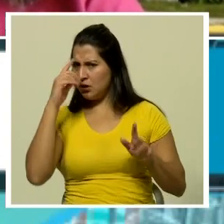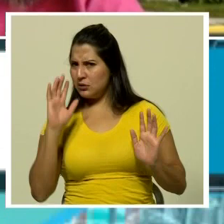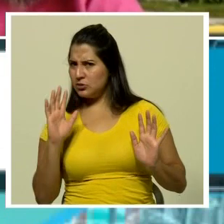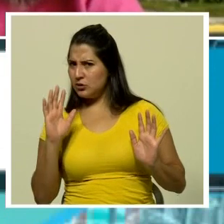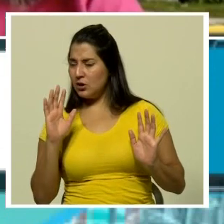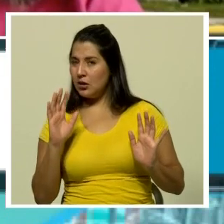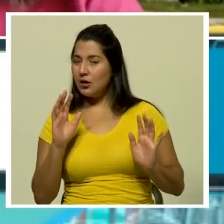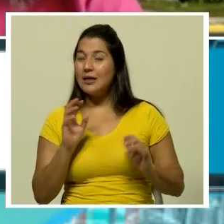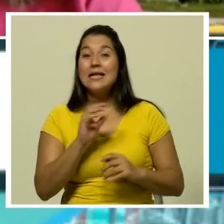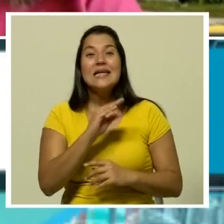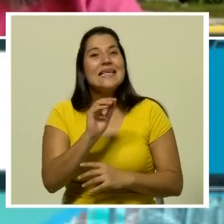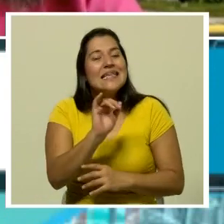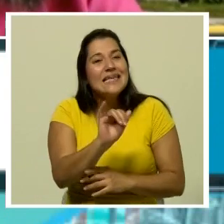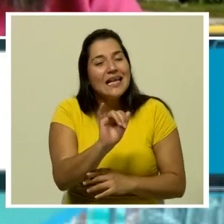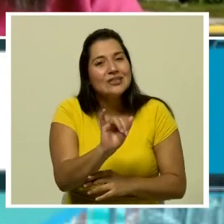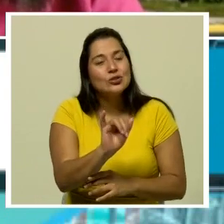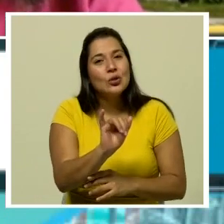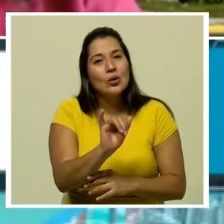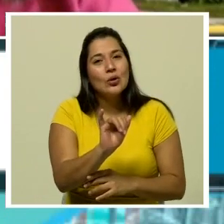parte de